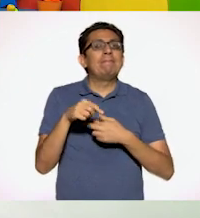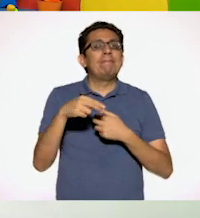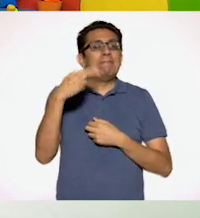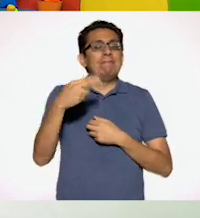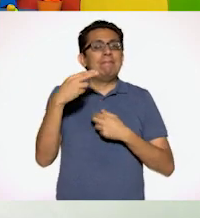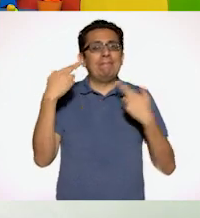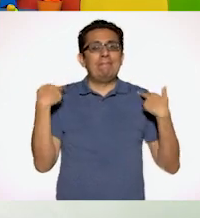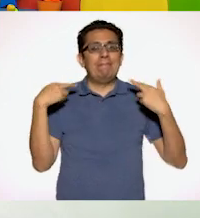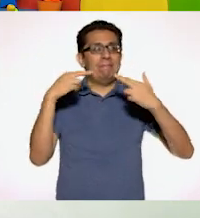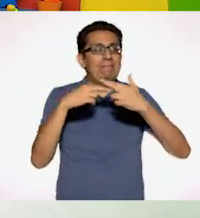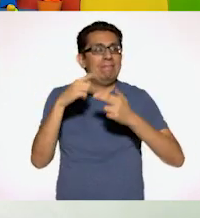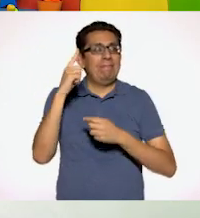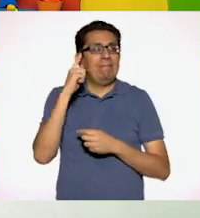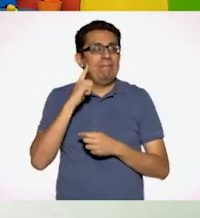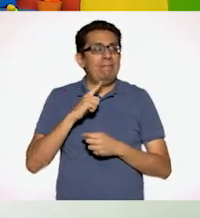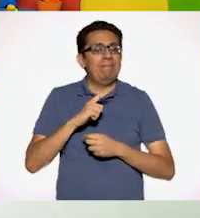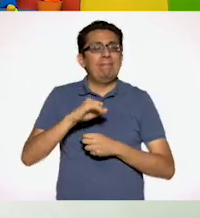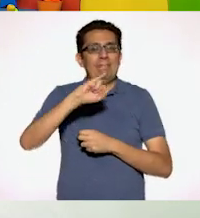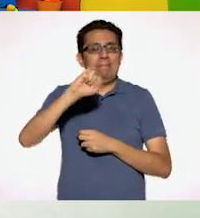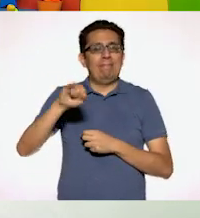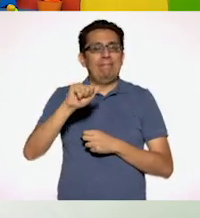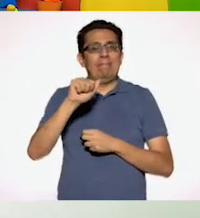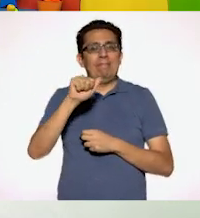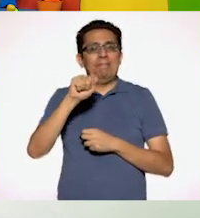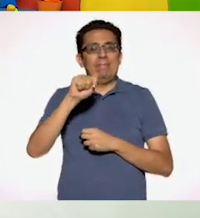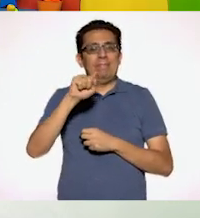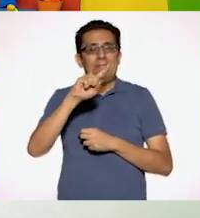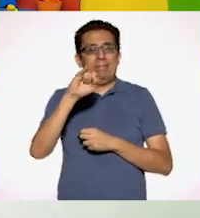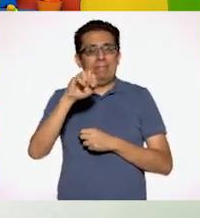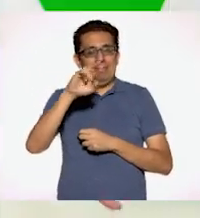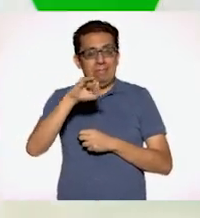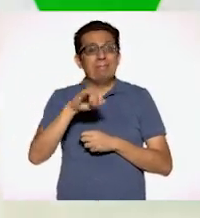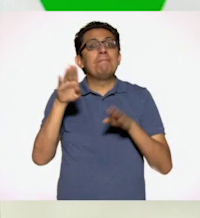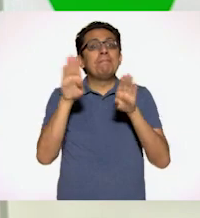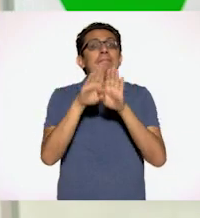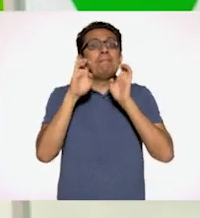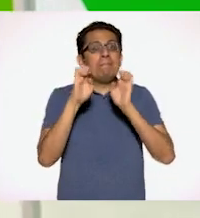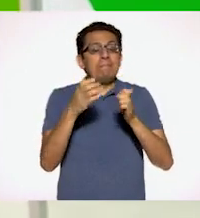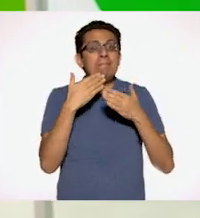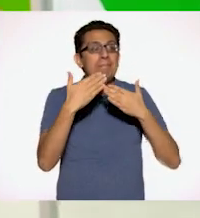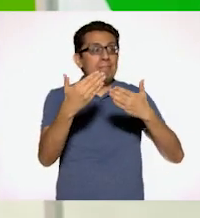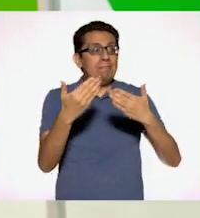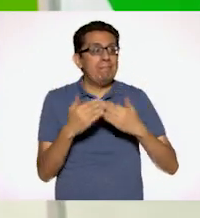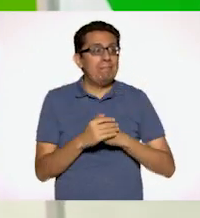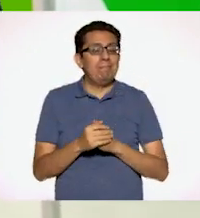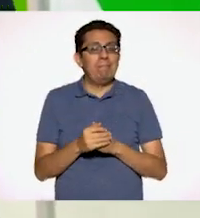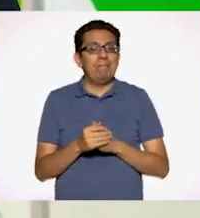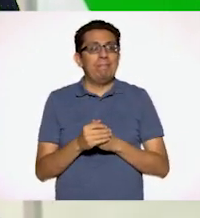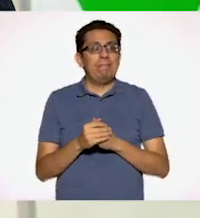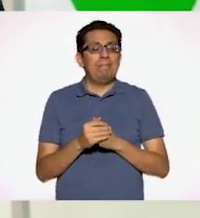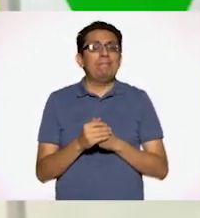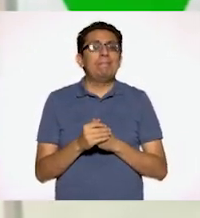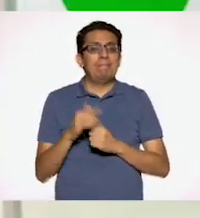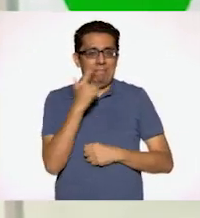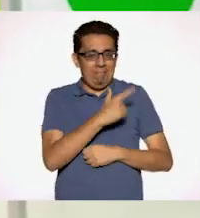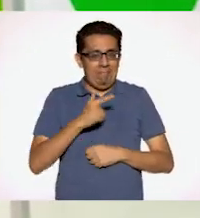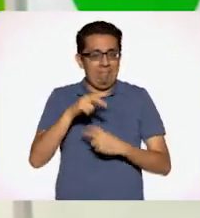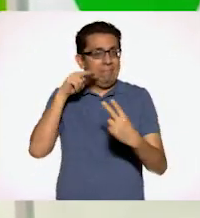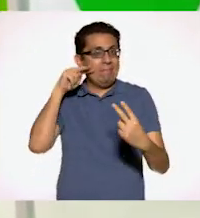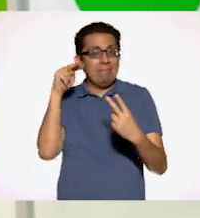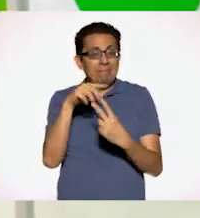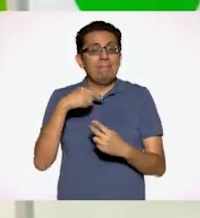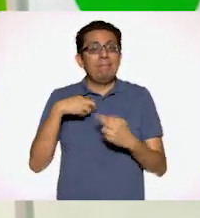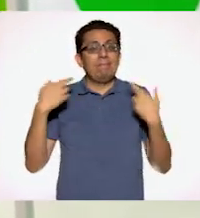¡Hola, Hapsiri! ¡Bienvenida! ¿Cómo estás? ¡Qué gusto verte, Sohar! Bienvenidas y bienvenidos.